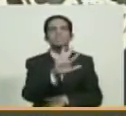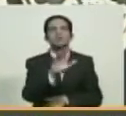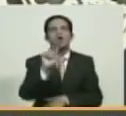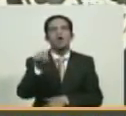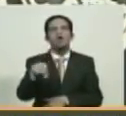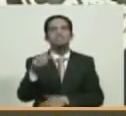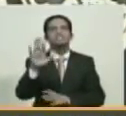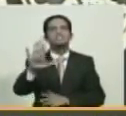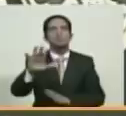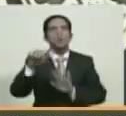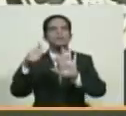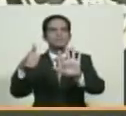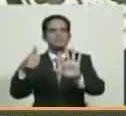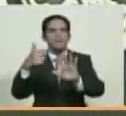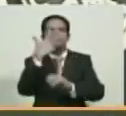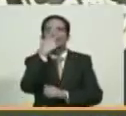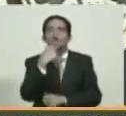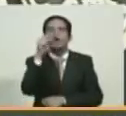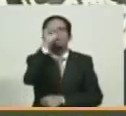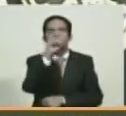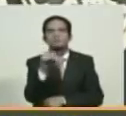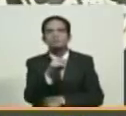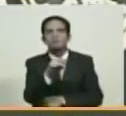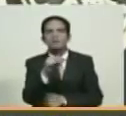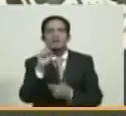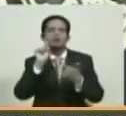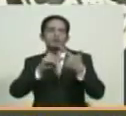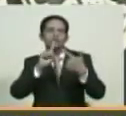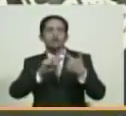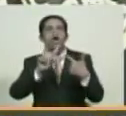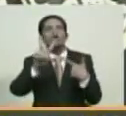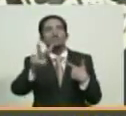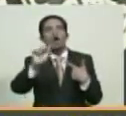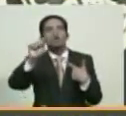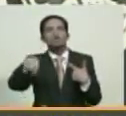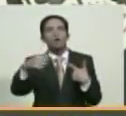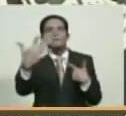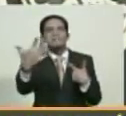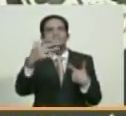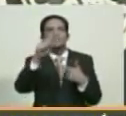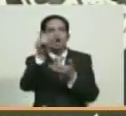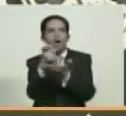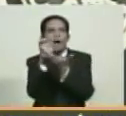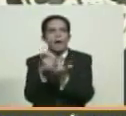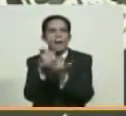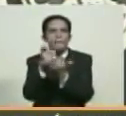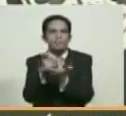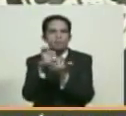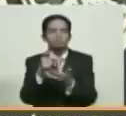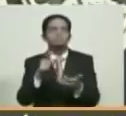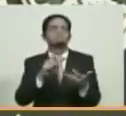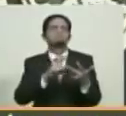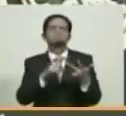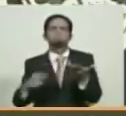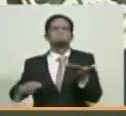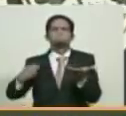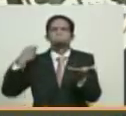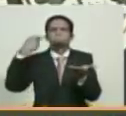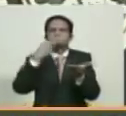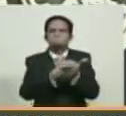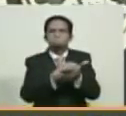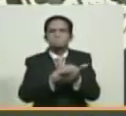355,56 bolívares soberanos, y la de 2,5 gramos, cuya inversión mínima es